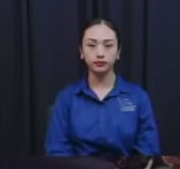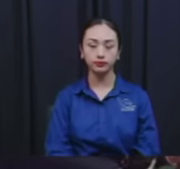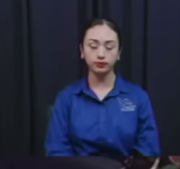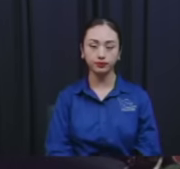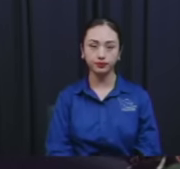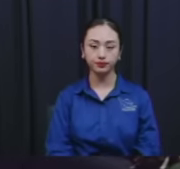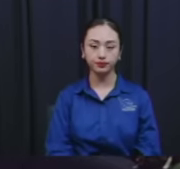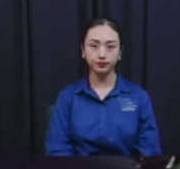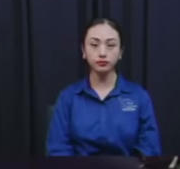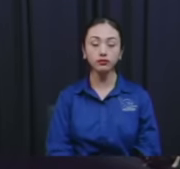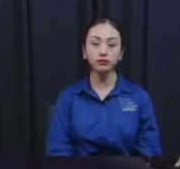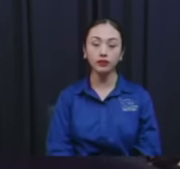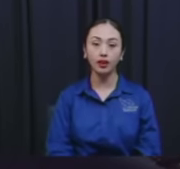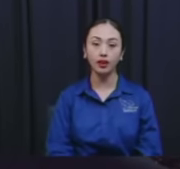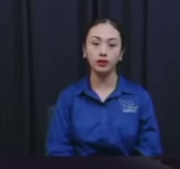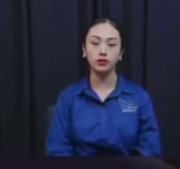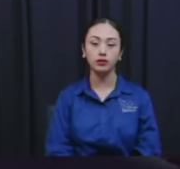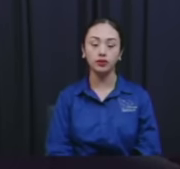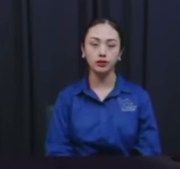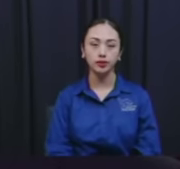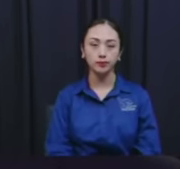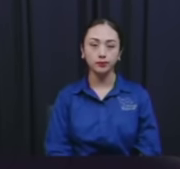sacarlas aquí en la gran